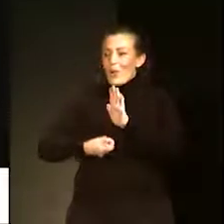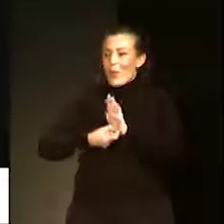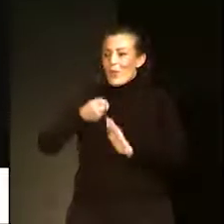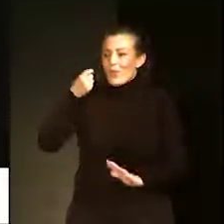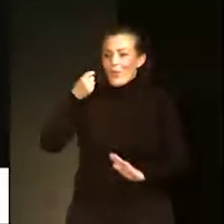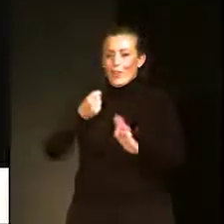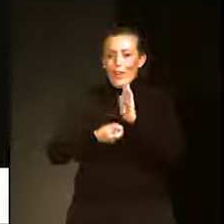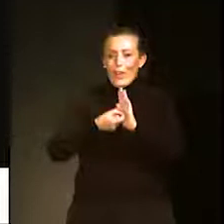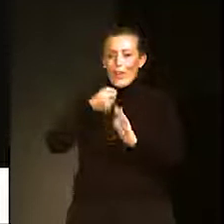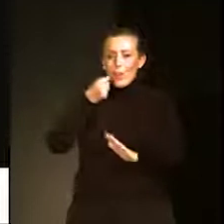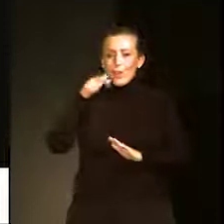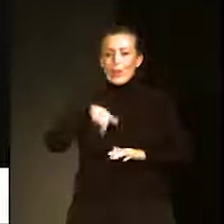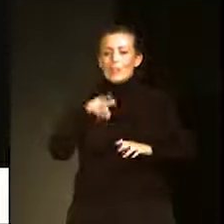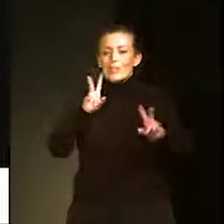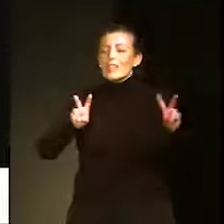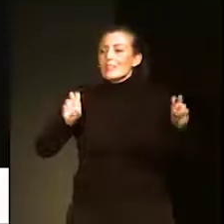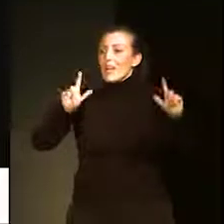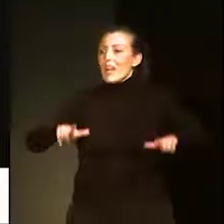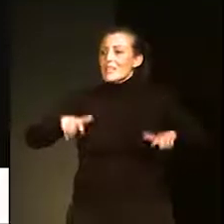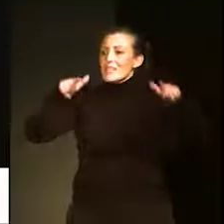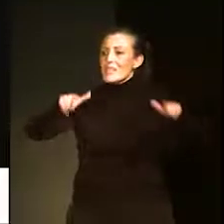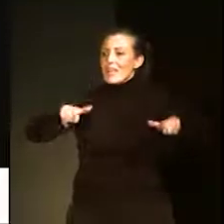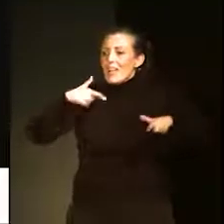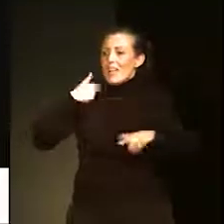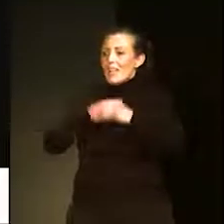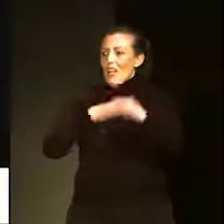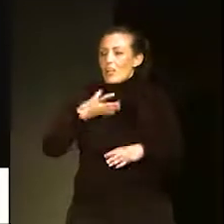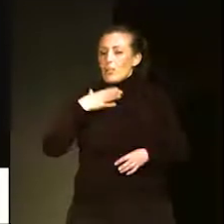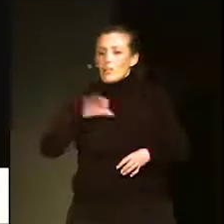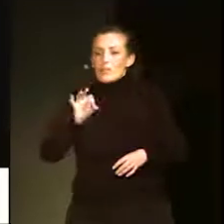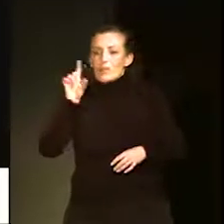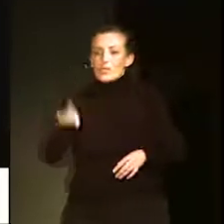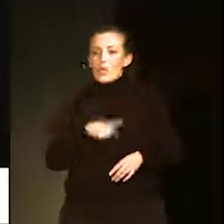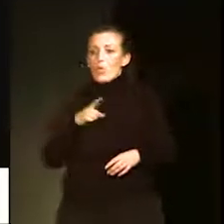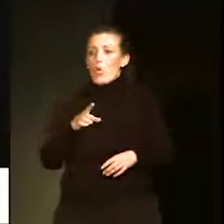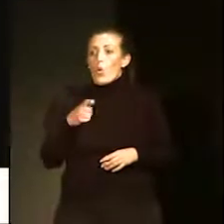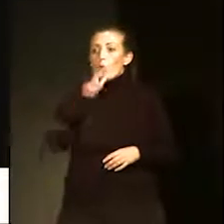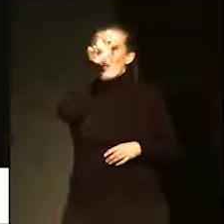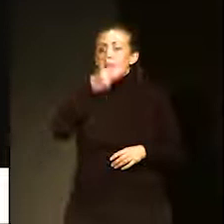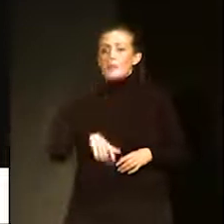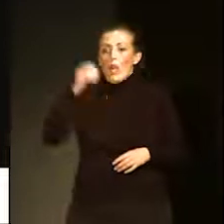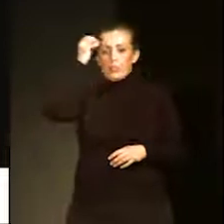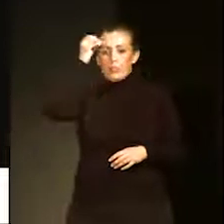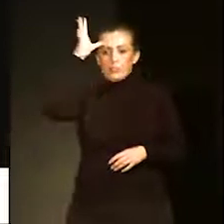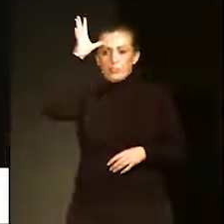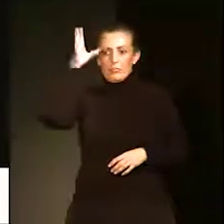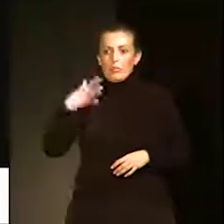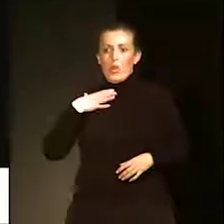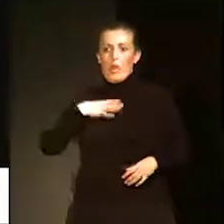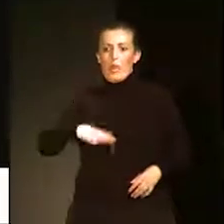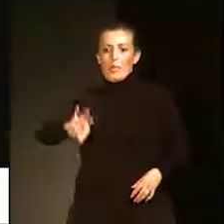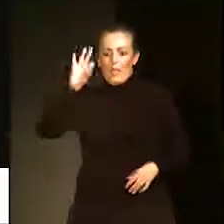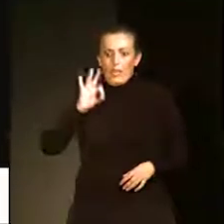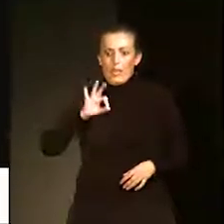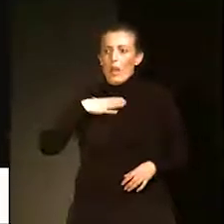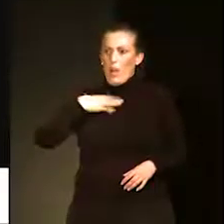tiene que tener una trama escénica que hacen posible o no que una persona con talento, con capacidades